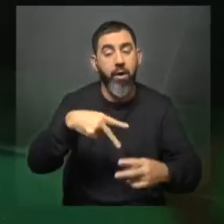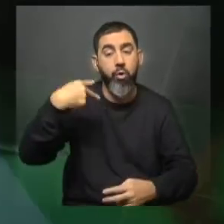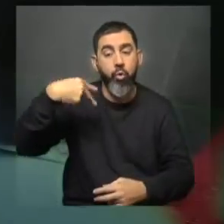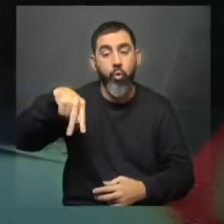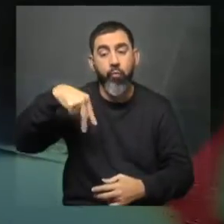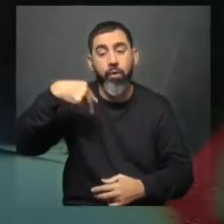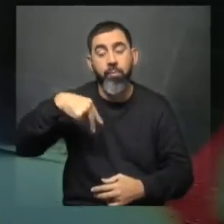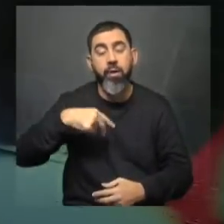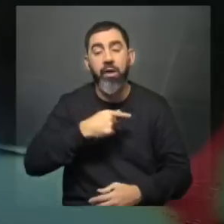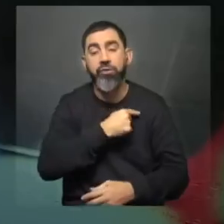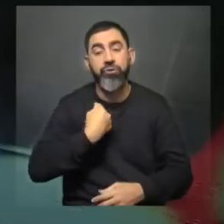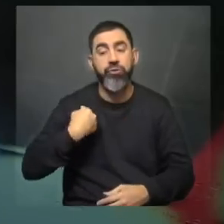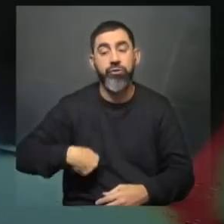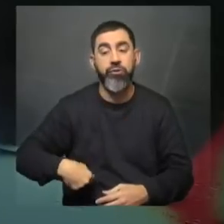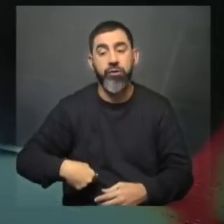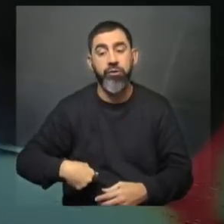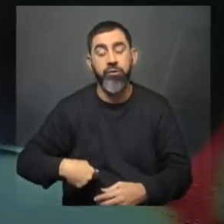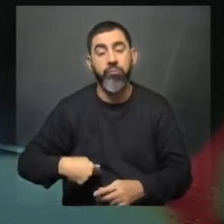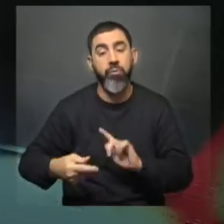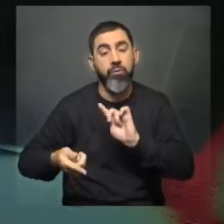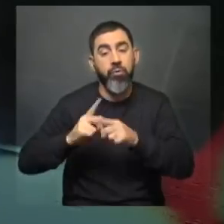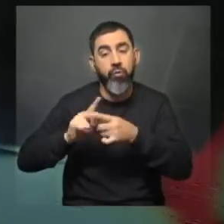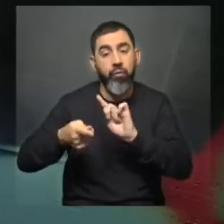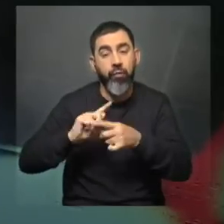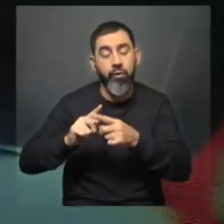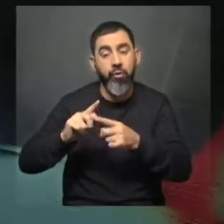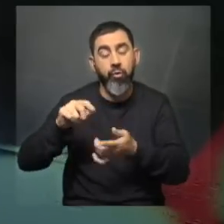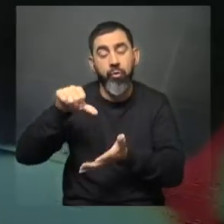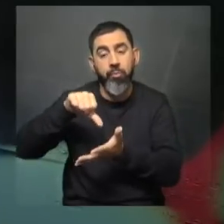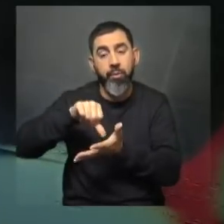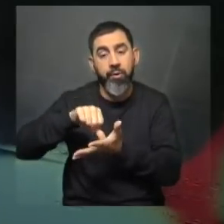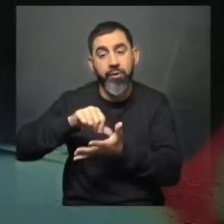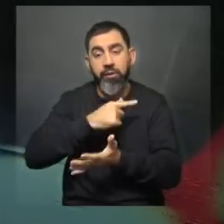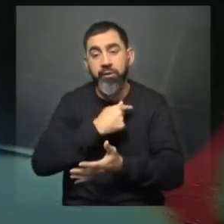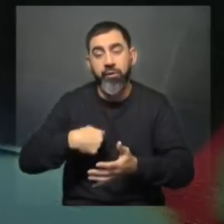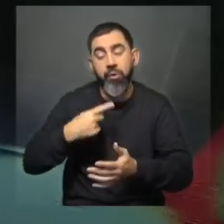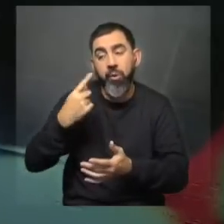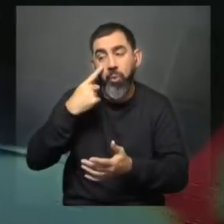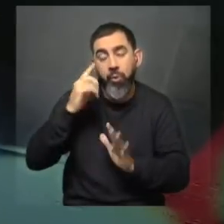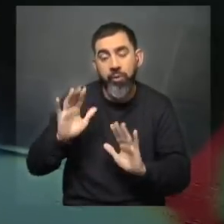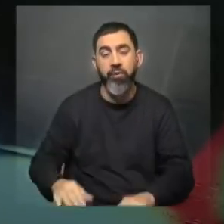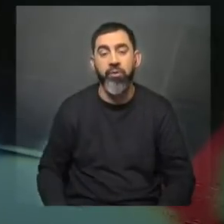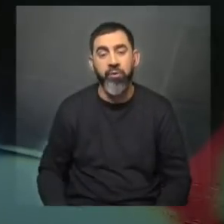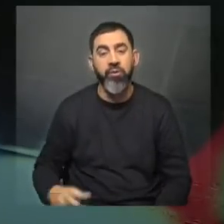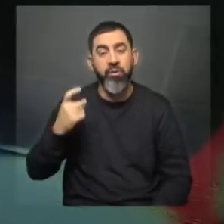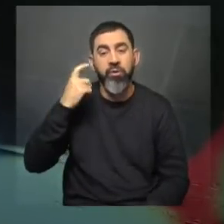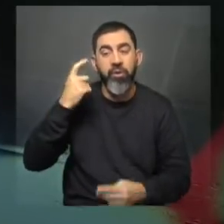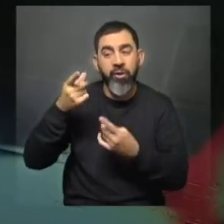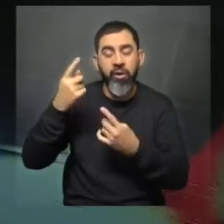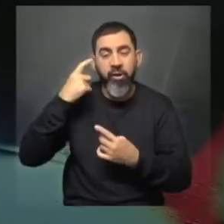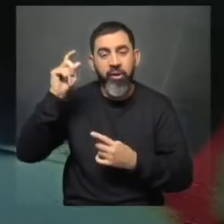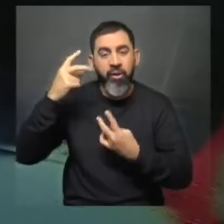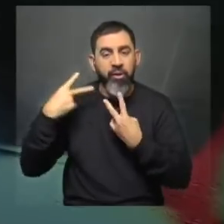noviembre a China para concretar un tratado de libre comercio con el país asiático por lo menos intentarlo sí la iniciativa que